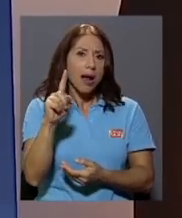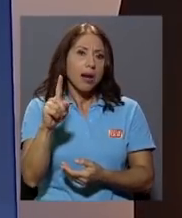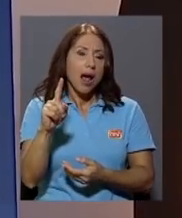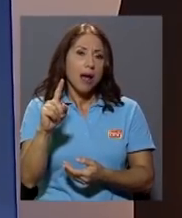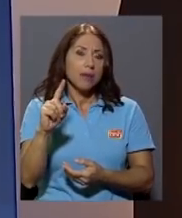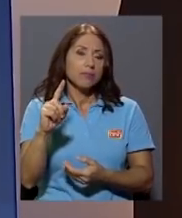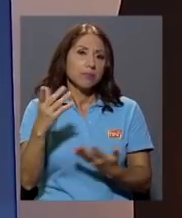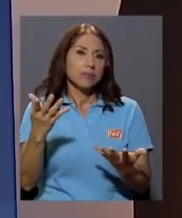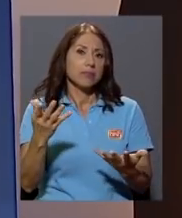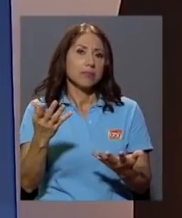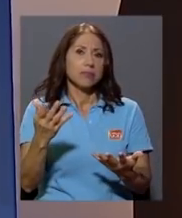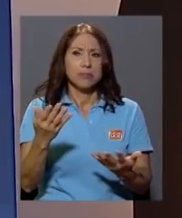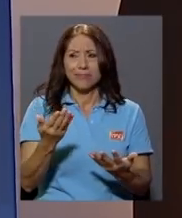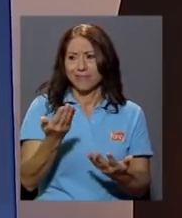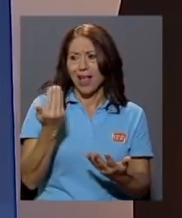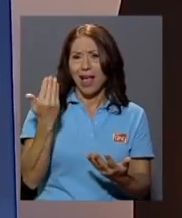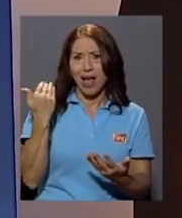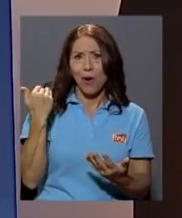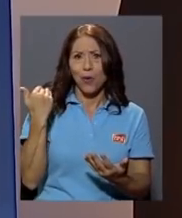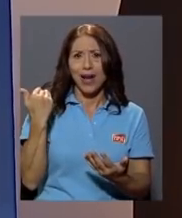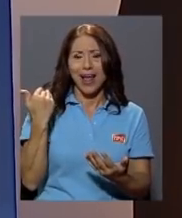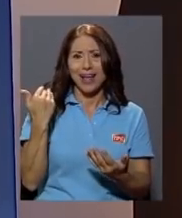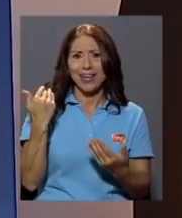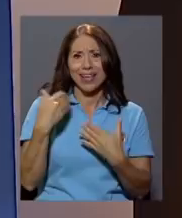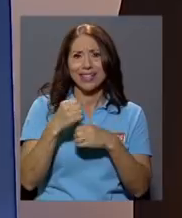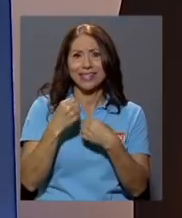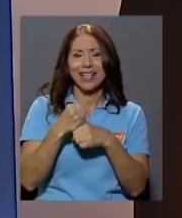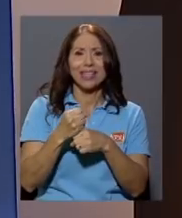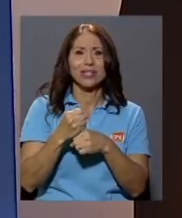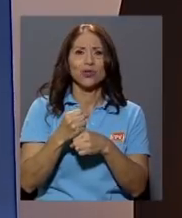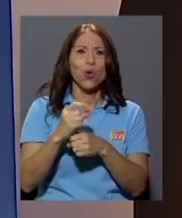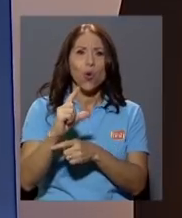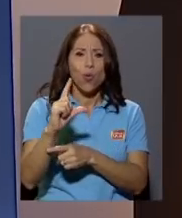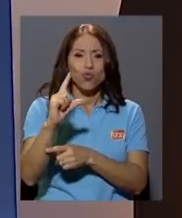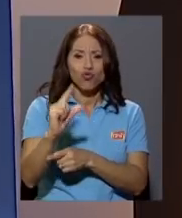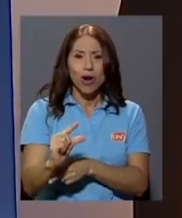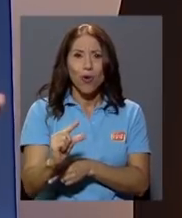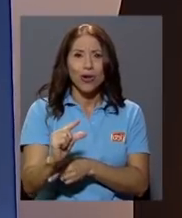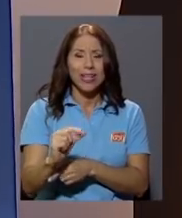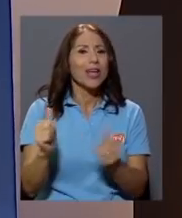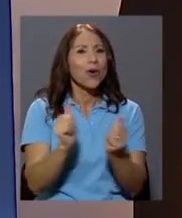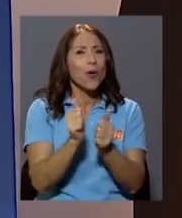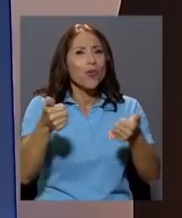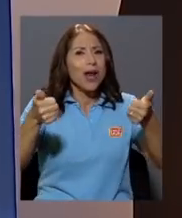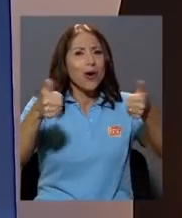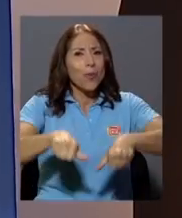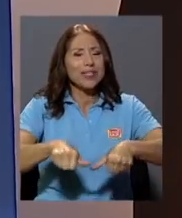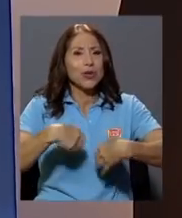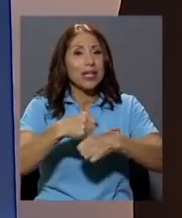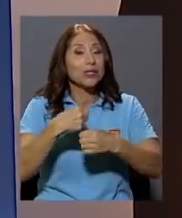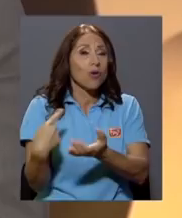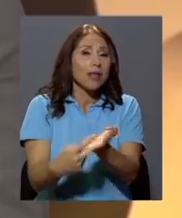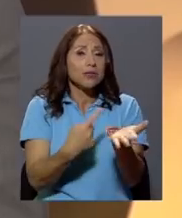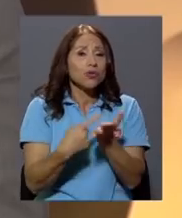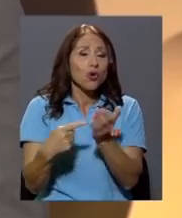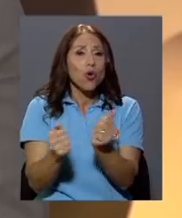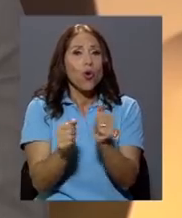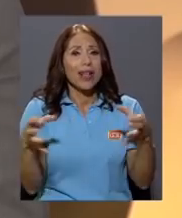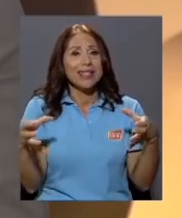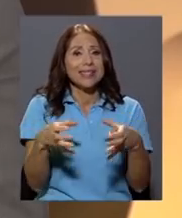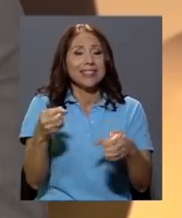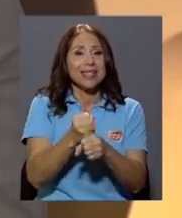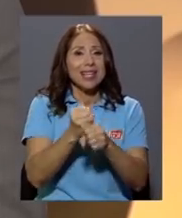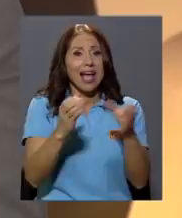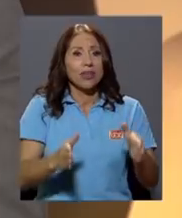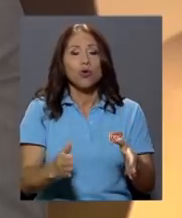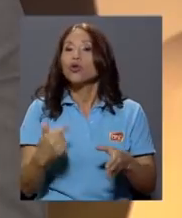un recorte que se hizo ahora a propósito casualmente de una convención que causó toda una discusión con el sindicato? Bueno, yo quisiera